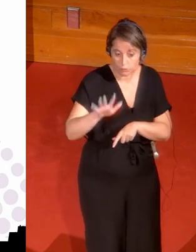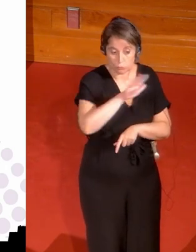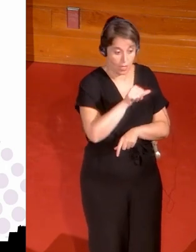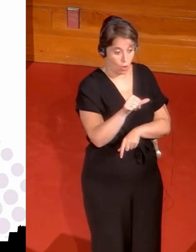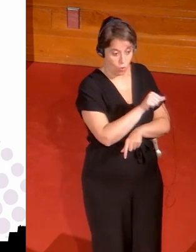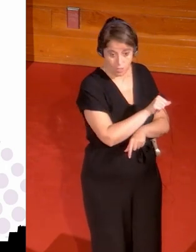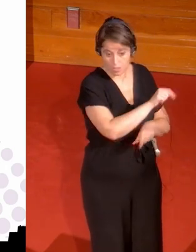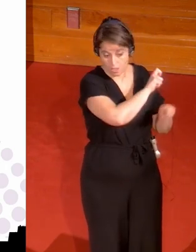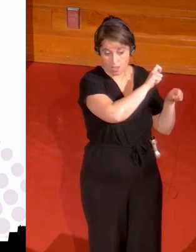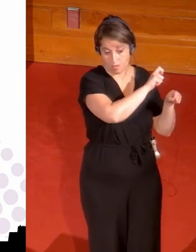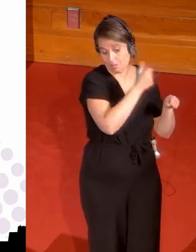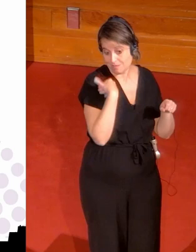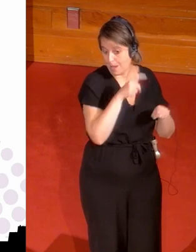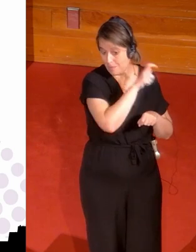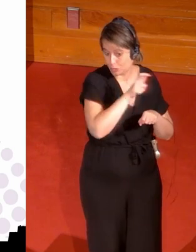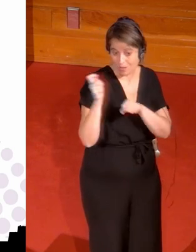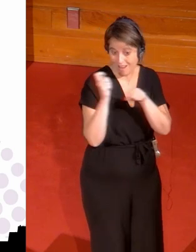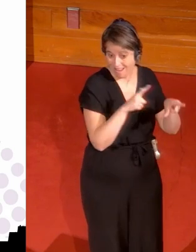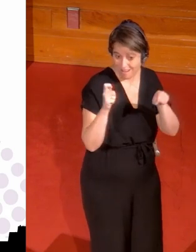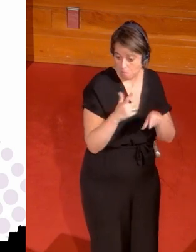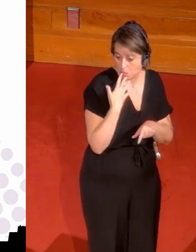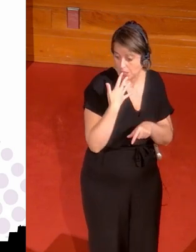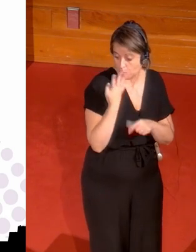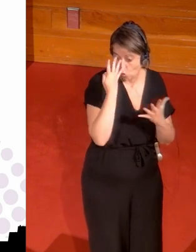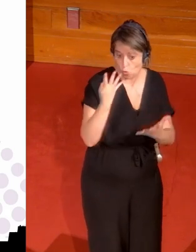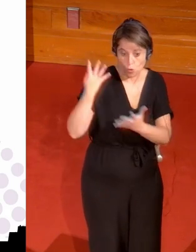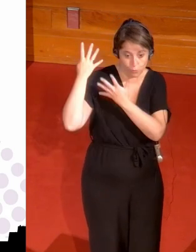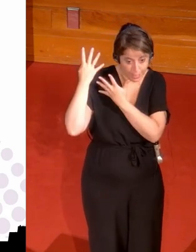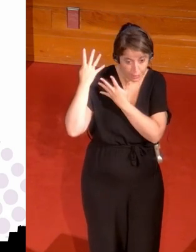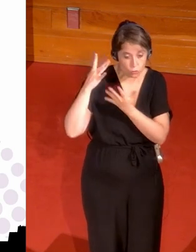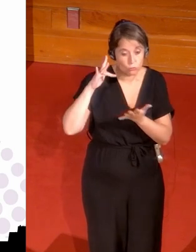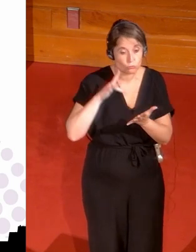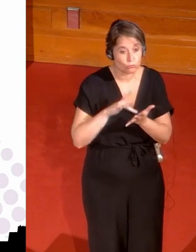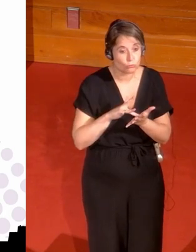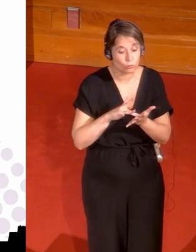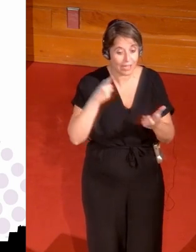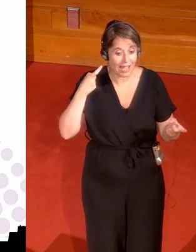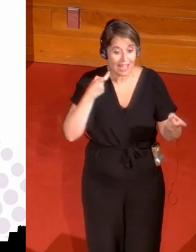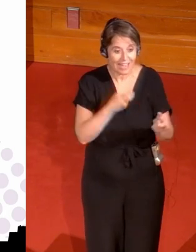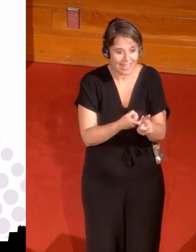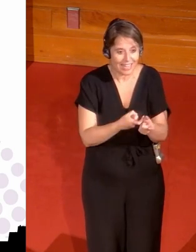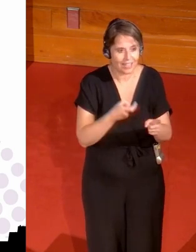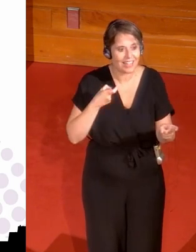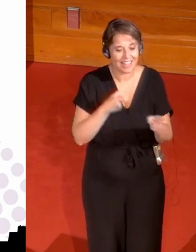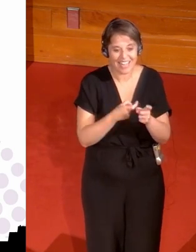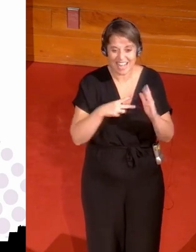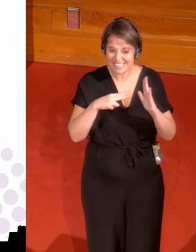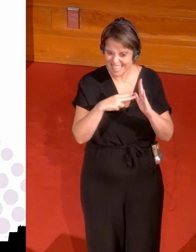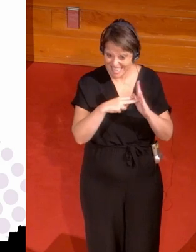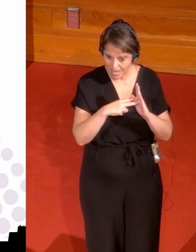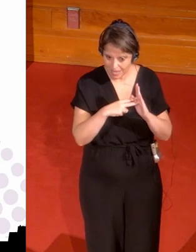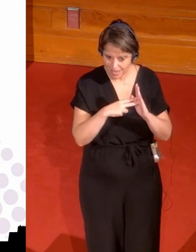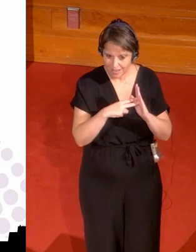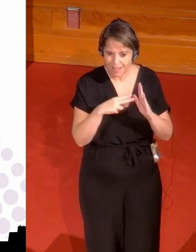próximo que se se produjieron por ejemplo hace apenas 9 años con con la guerra en Siria nos afectaron directa